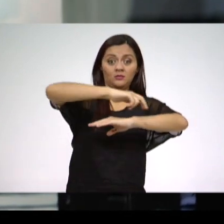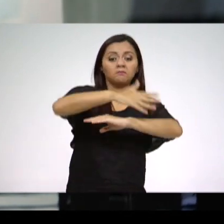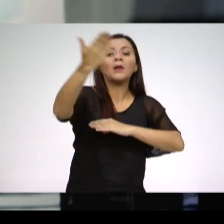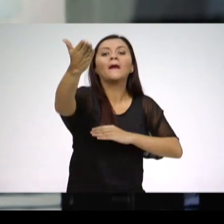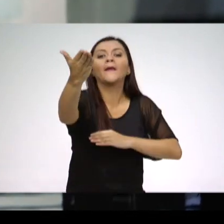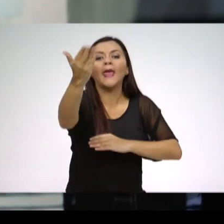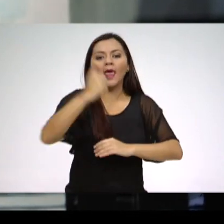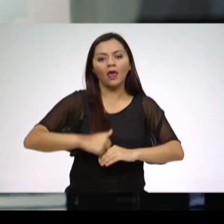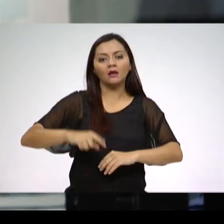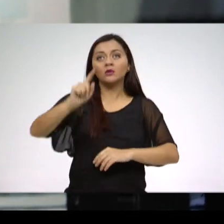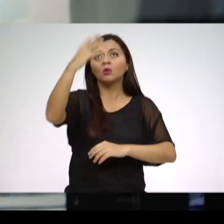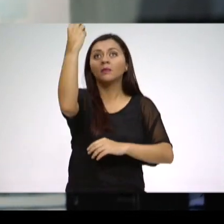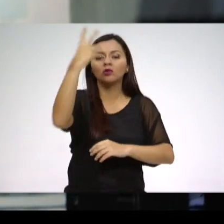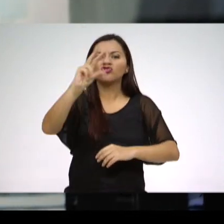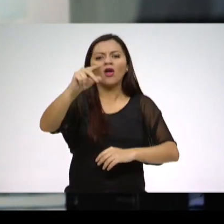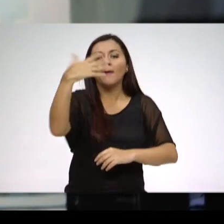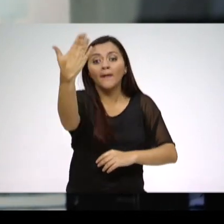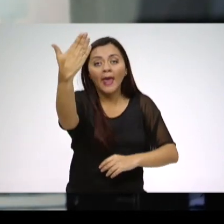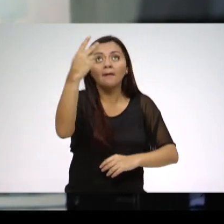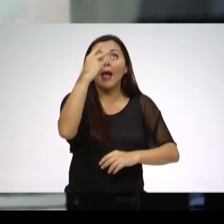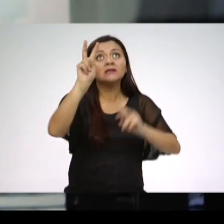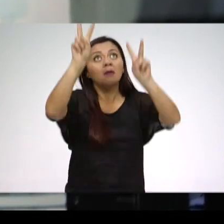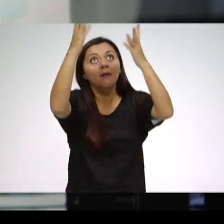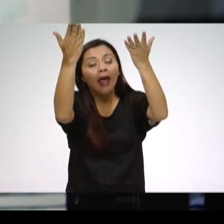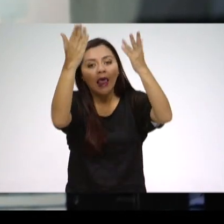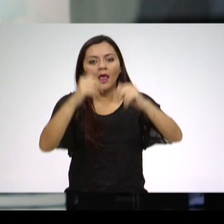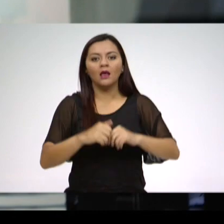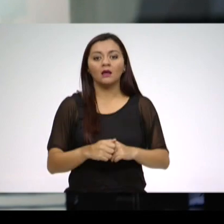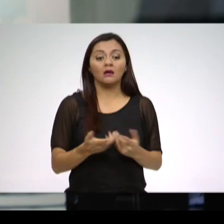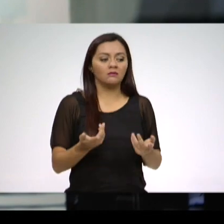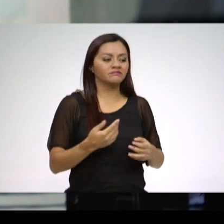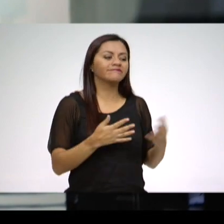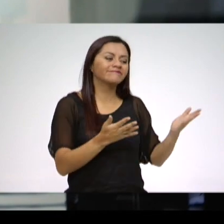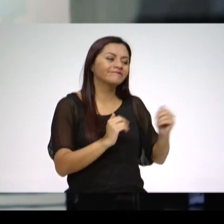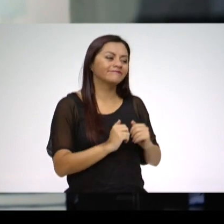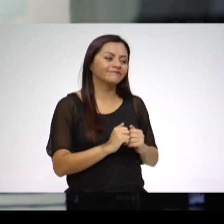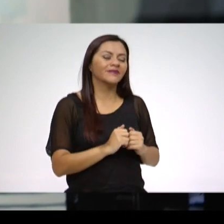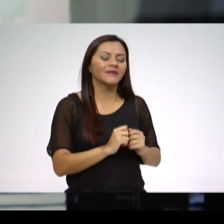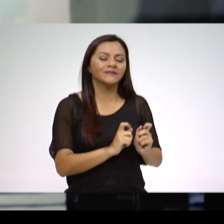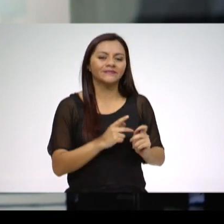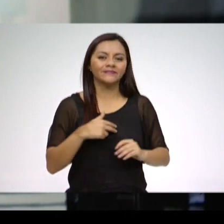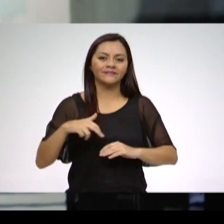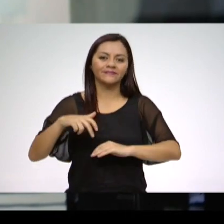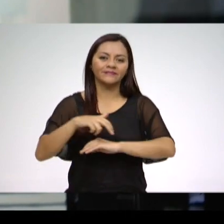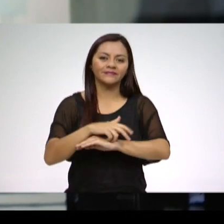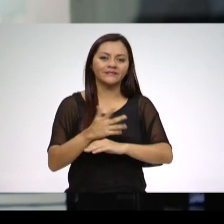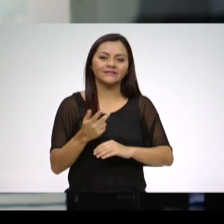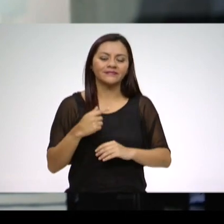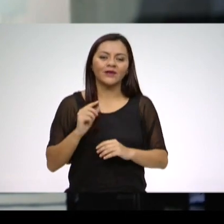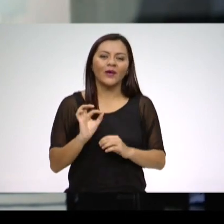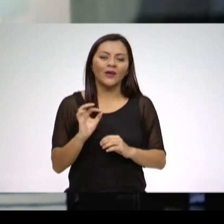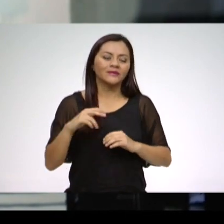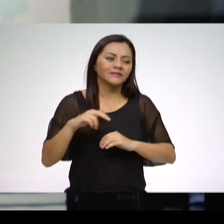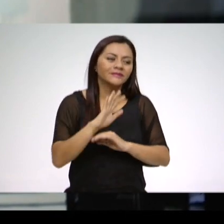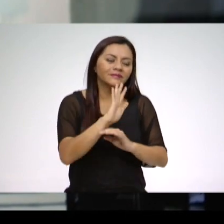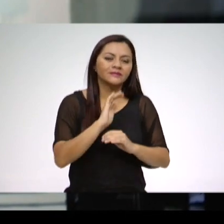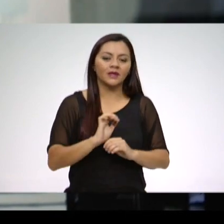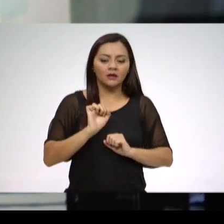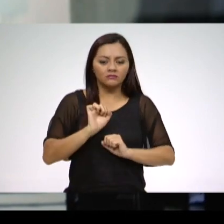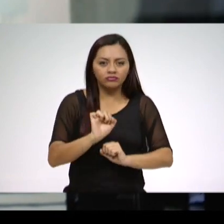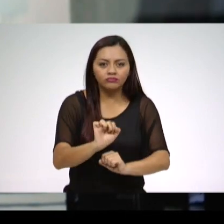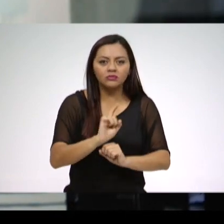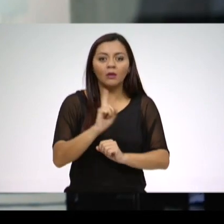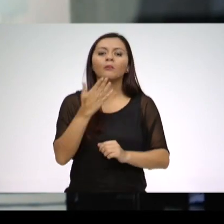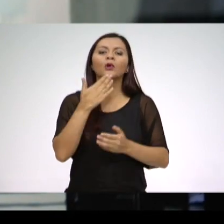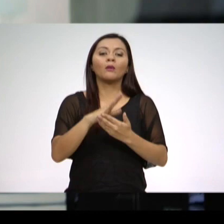como peatón tienes derecho, crees que eso es normal, que la persona que hace eso está loca. O que si tú te subes en un